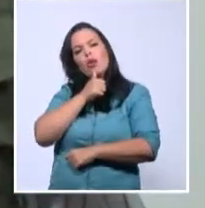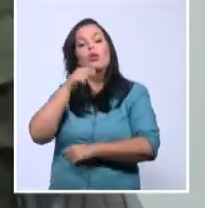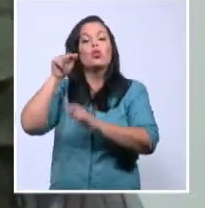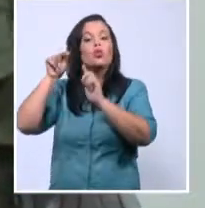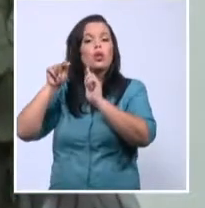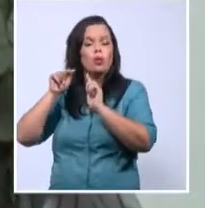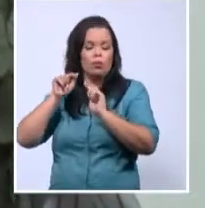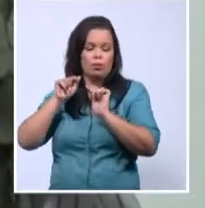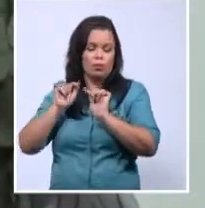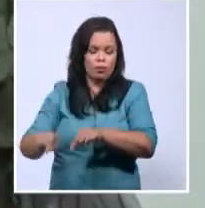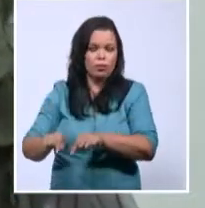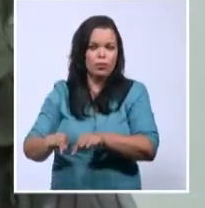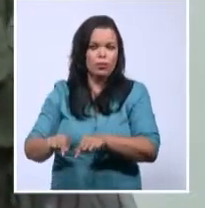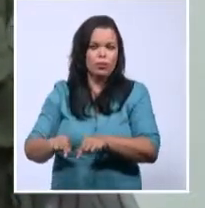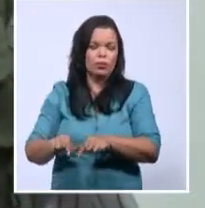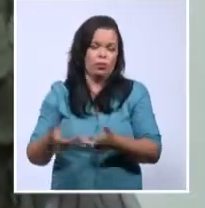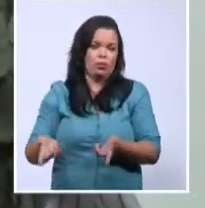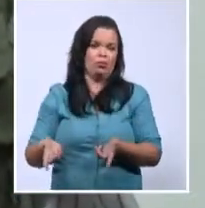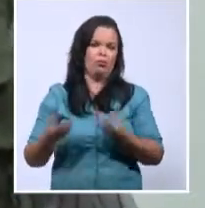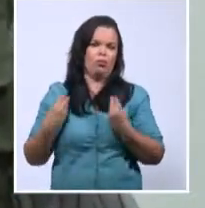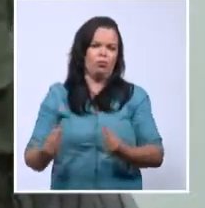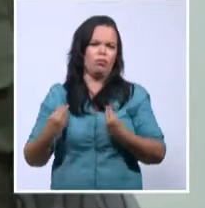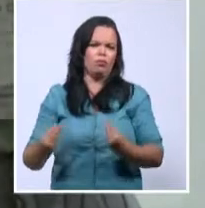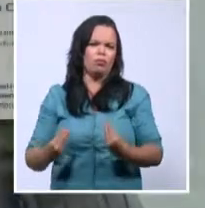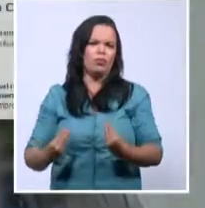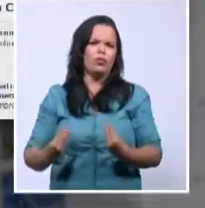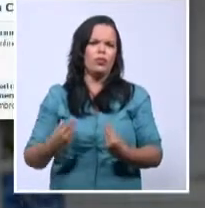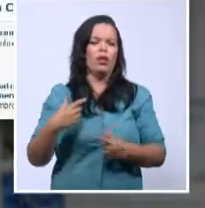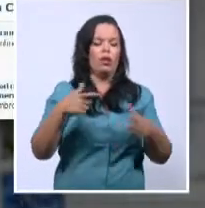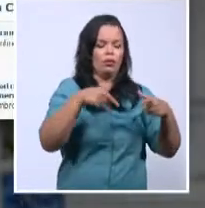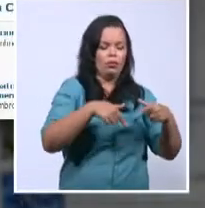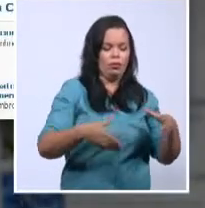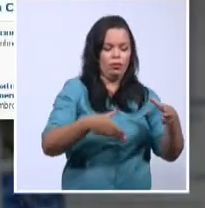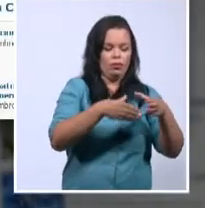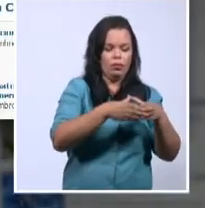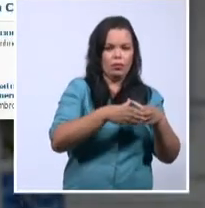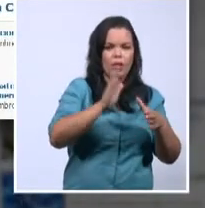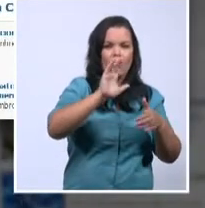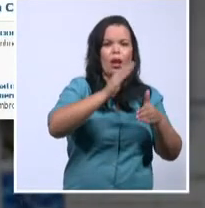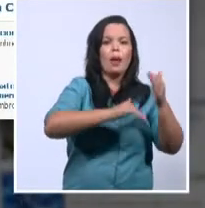hicimos, poner en todos nuestros medios digitales el texto de este correo con